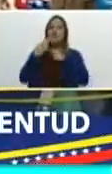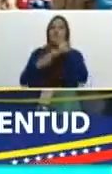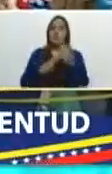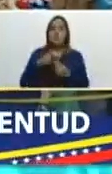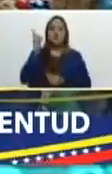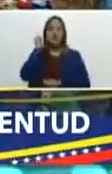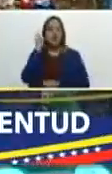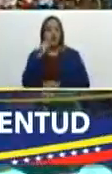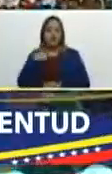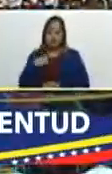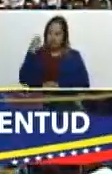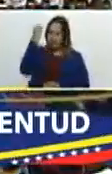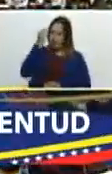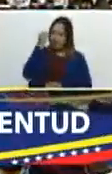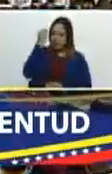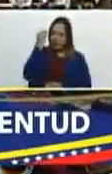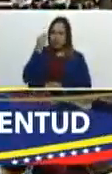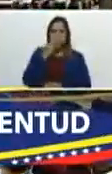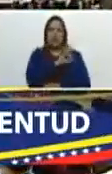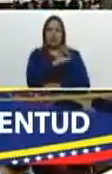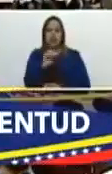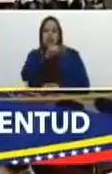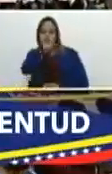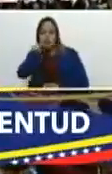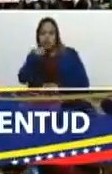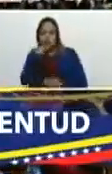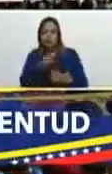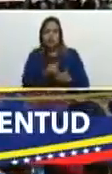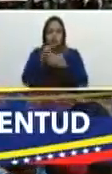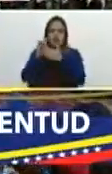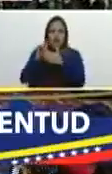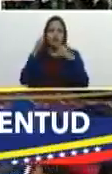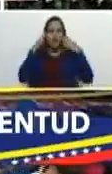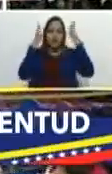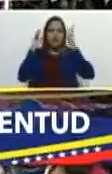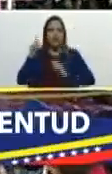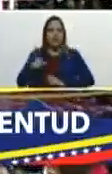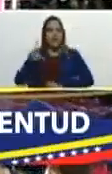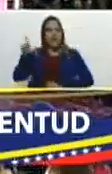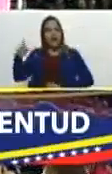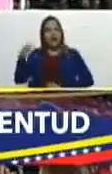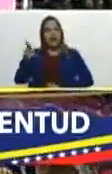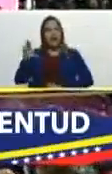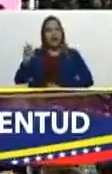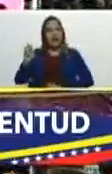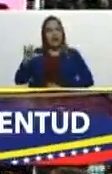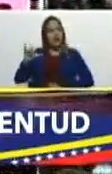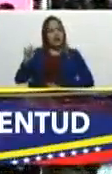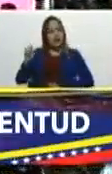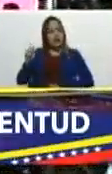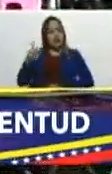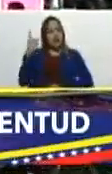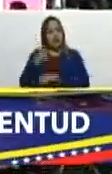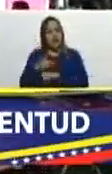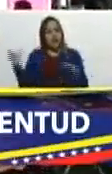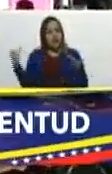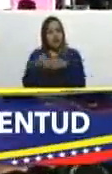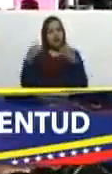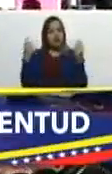voceros, yo por lo menos creo que 30 de ustedes encabezados por Mervin y Grecia, deben tener una reunión